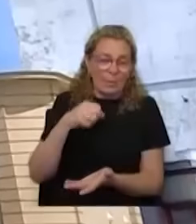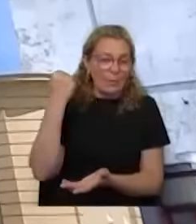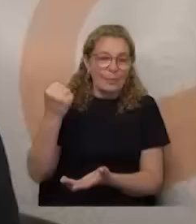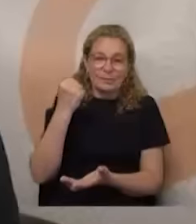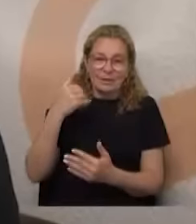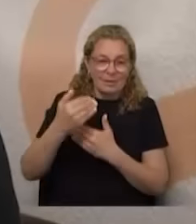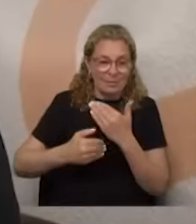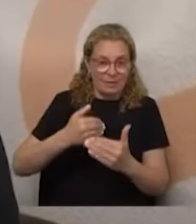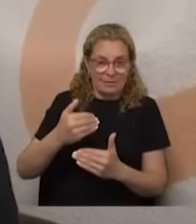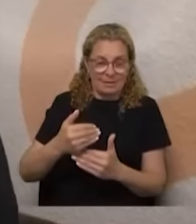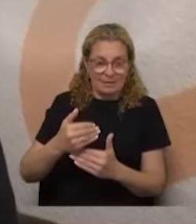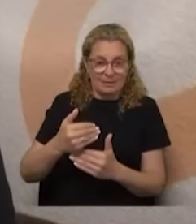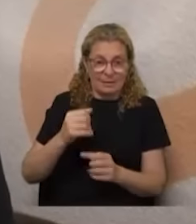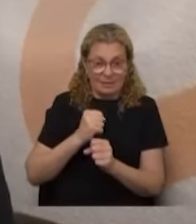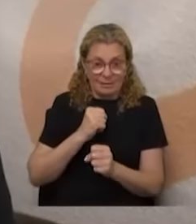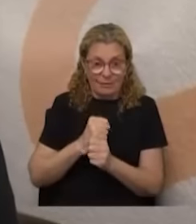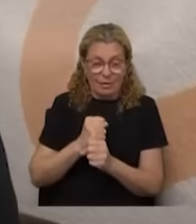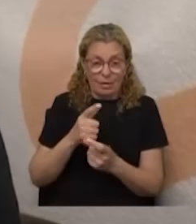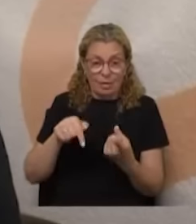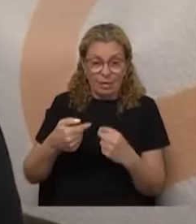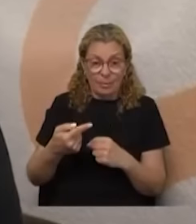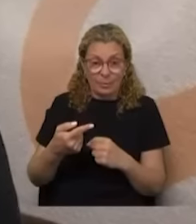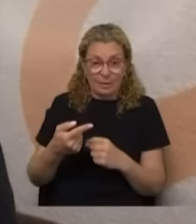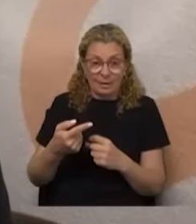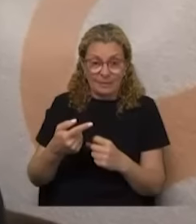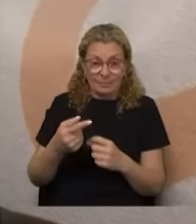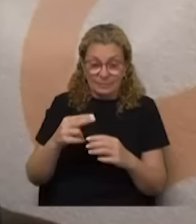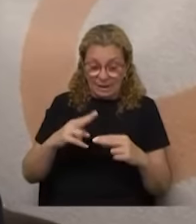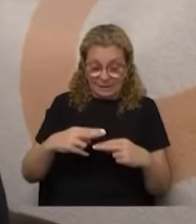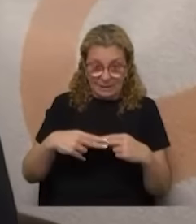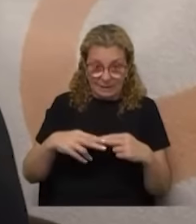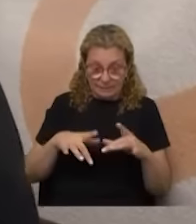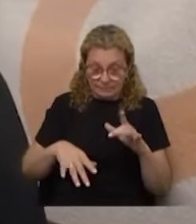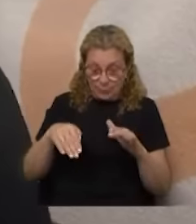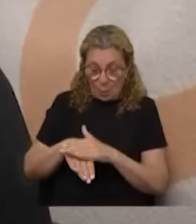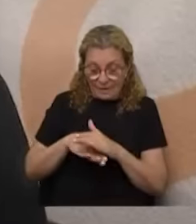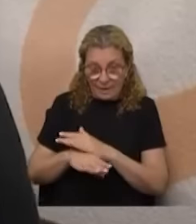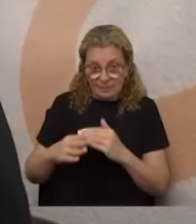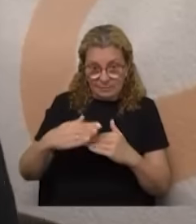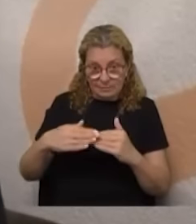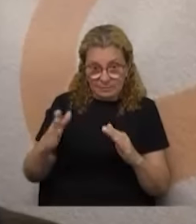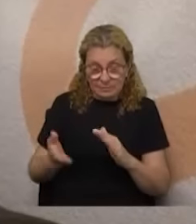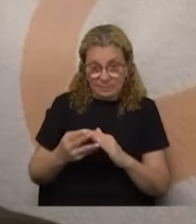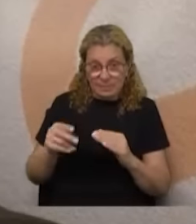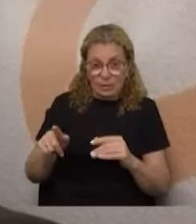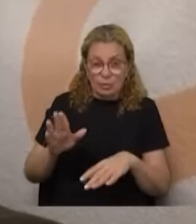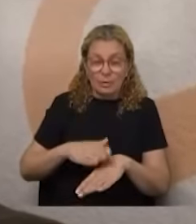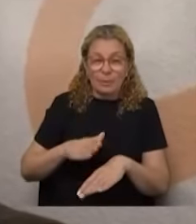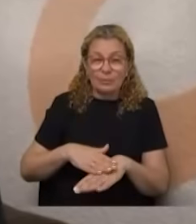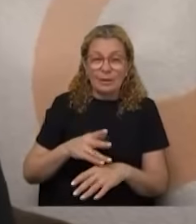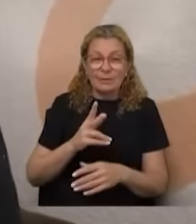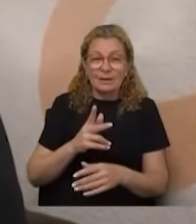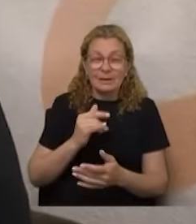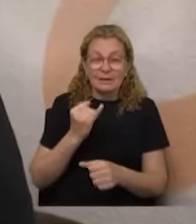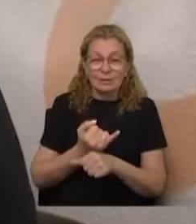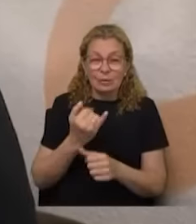para avanzar en en las tareas después hay la labor de digitalización de los archivos que quedó no en manos de la institución Nacional de Derechos